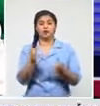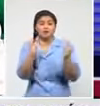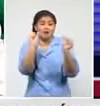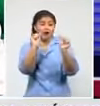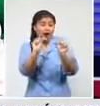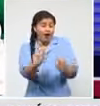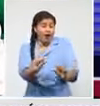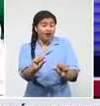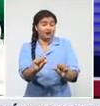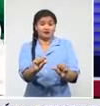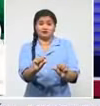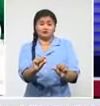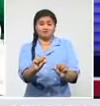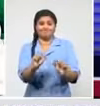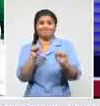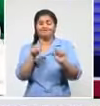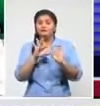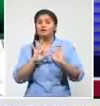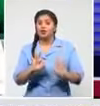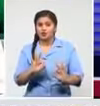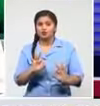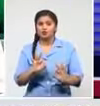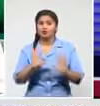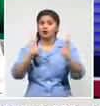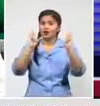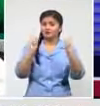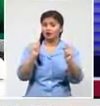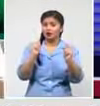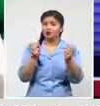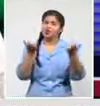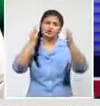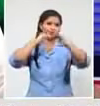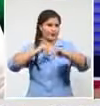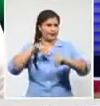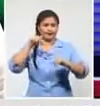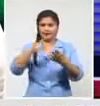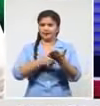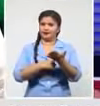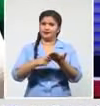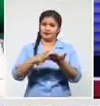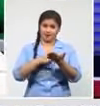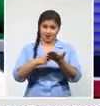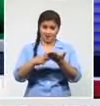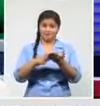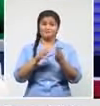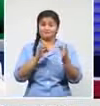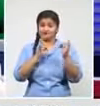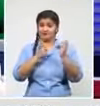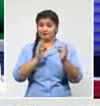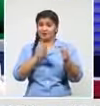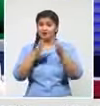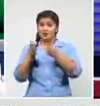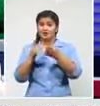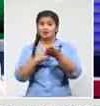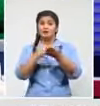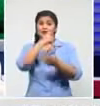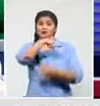mucho mayor, pues no tuvimos ninguno contra 4 la semana